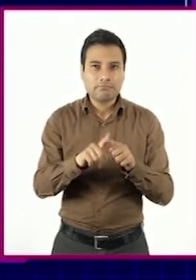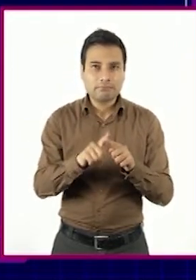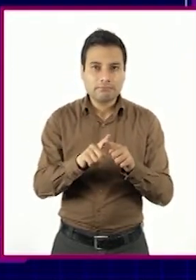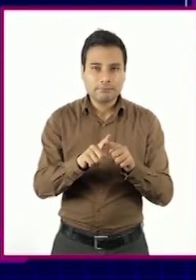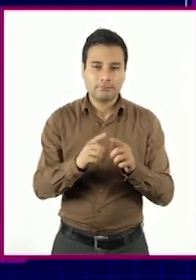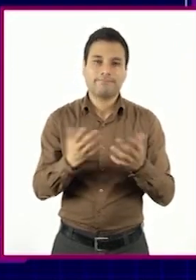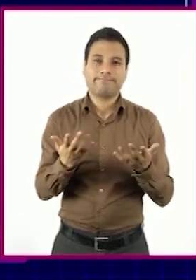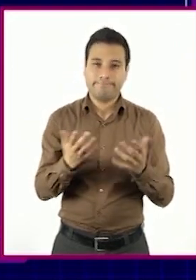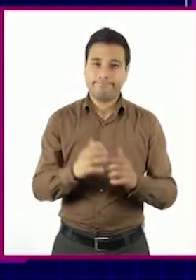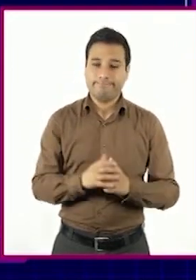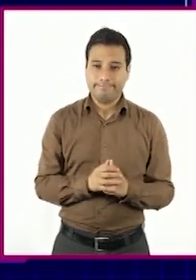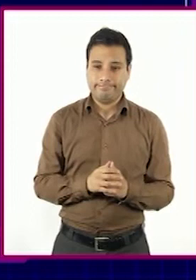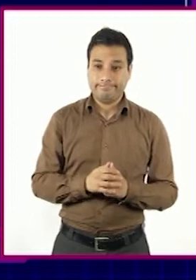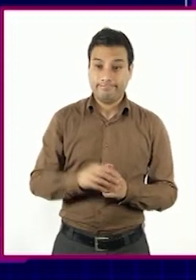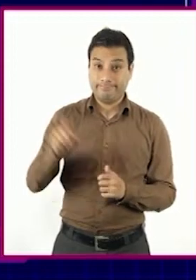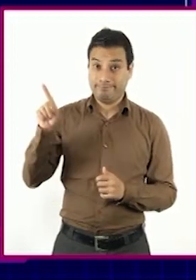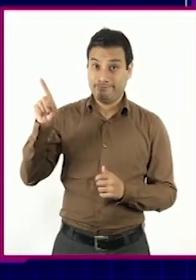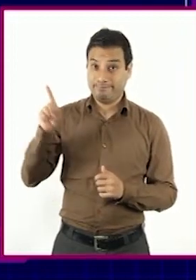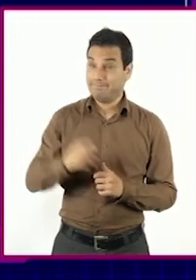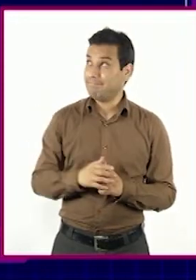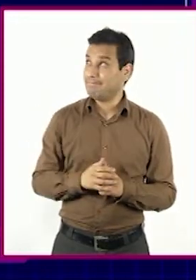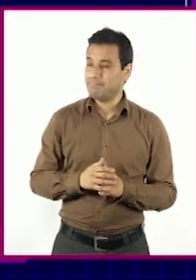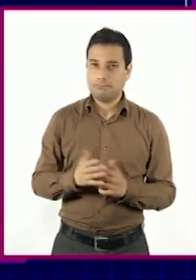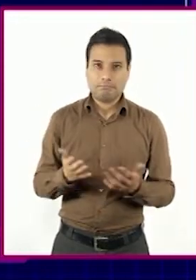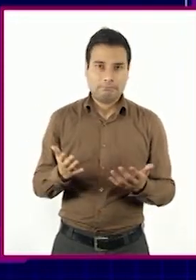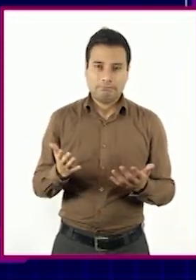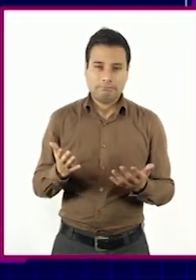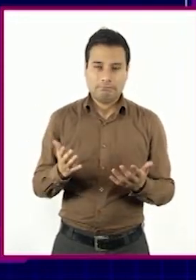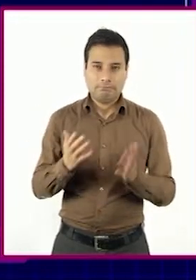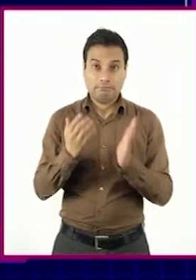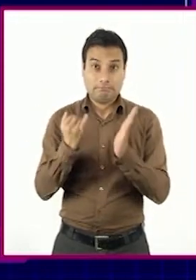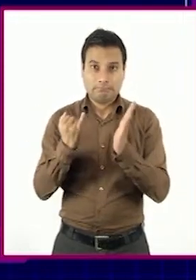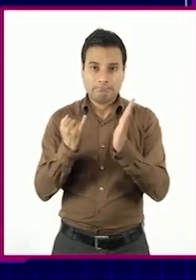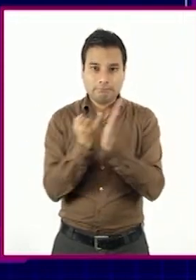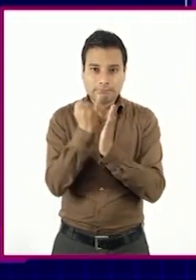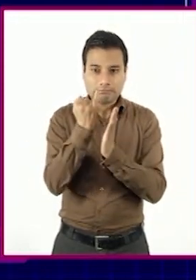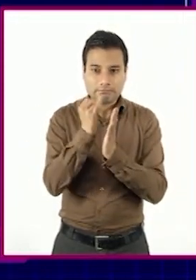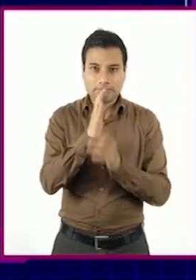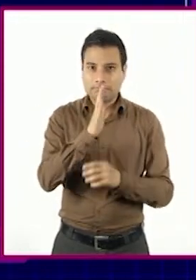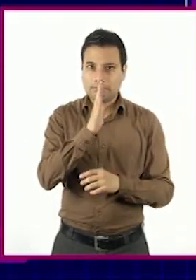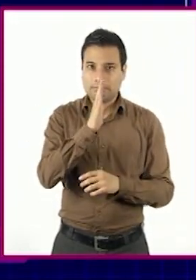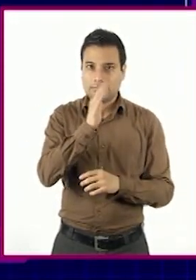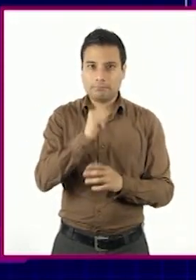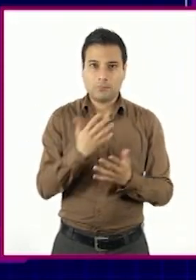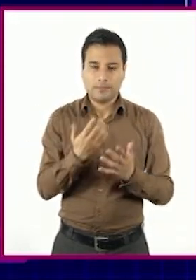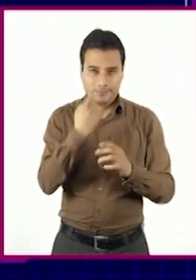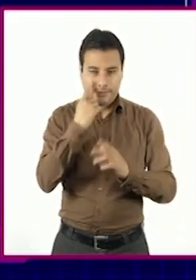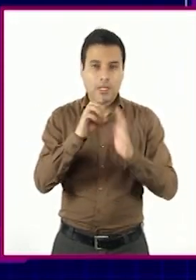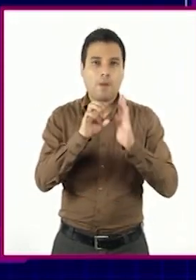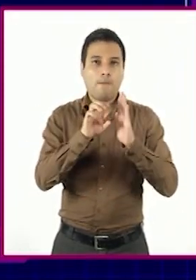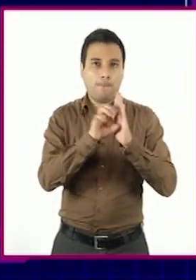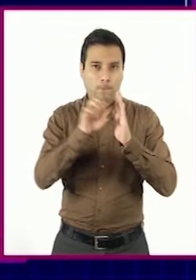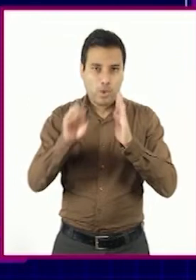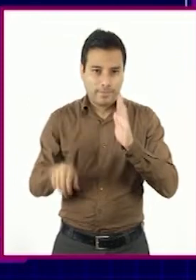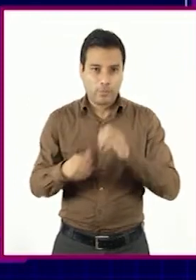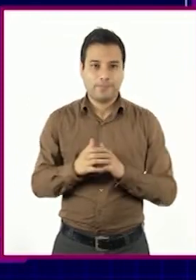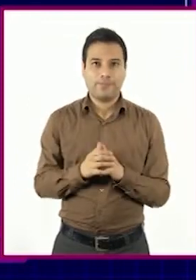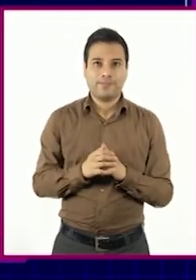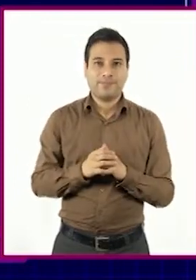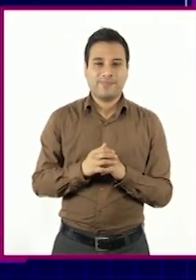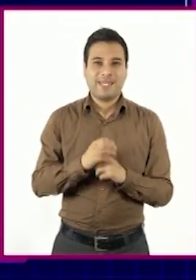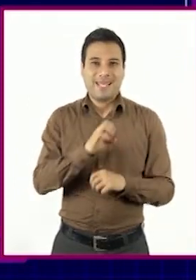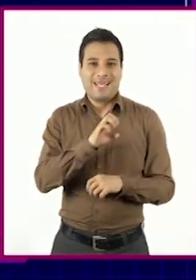datos proporcionados por Bernardo, no es posible aún tomar una decisión con facilidad. Por ejemplo, Eleazar